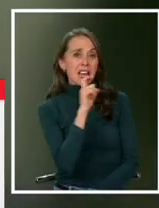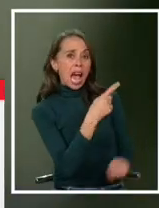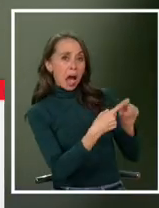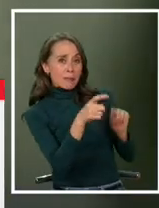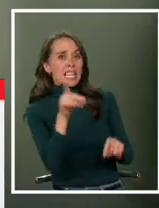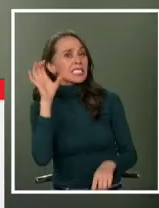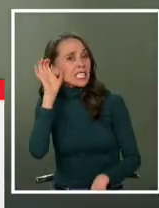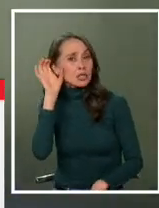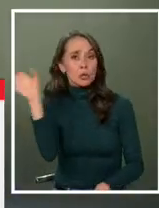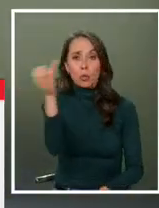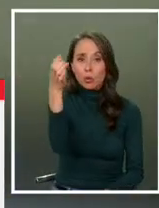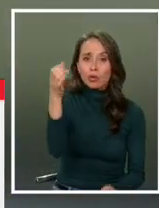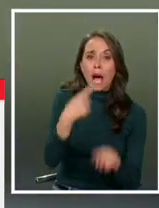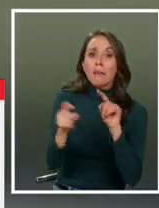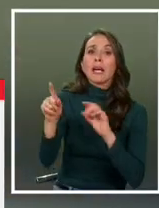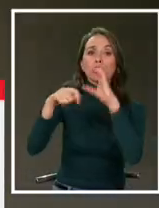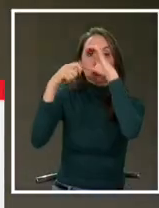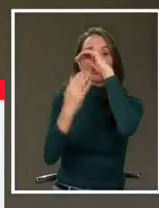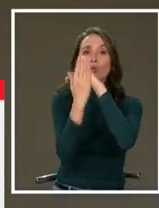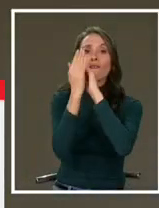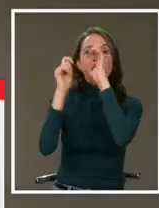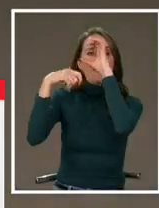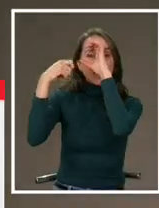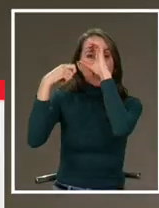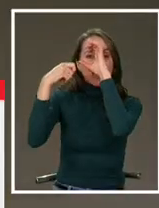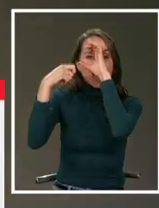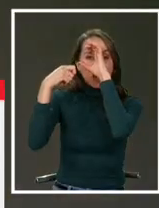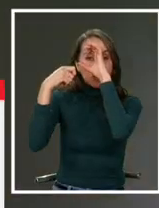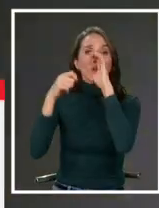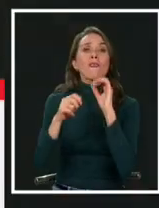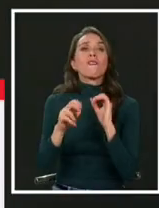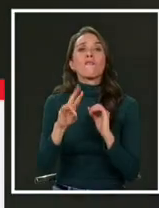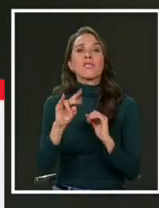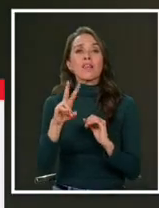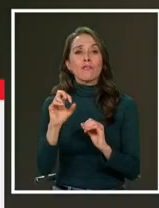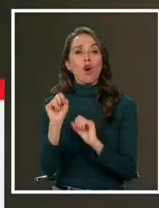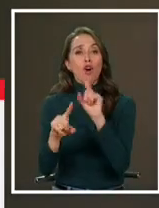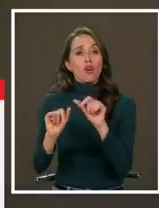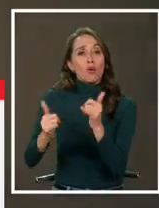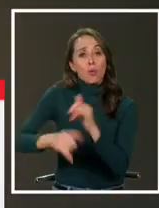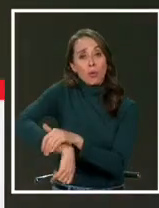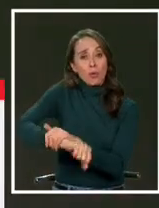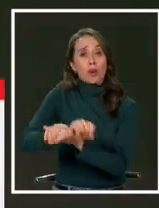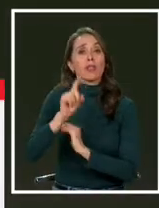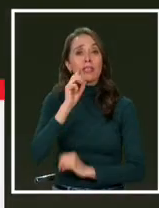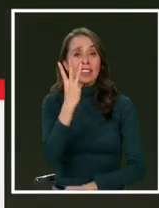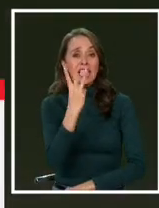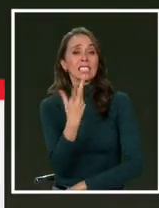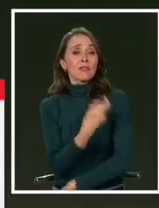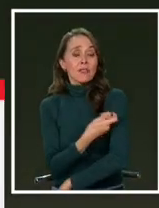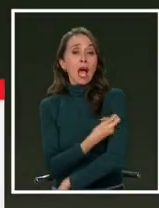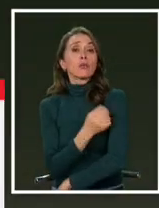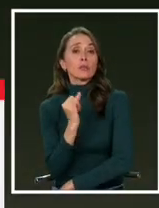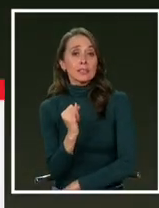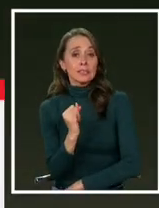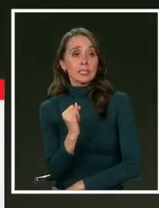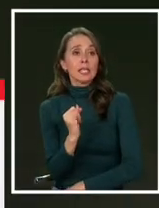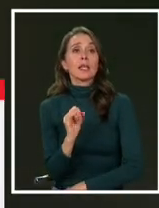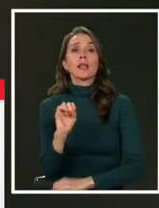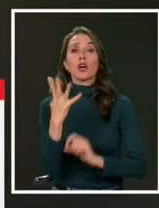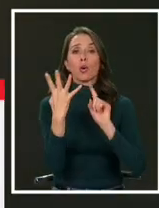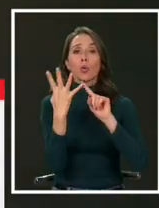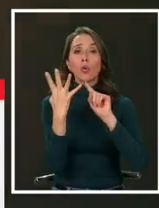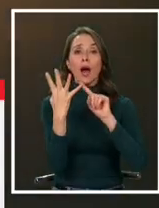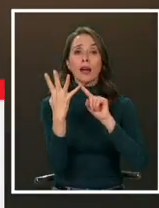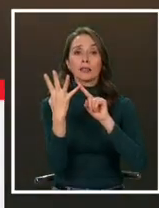dice no escucharon o no y está haciendo un video en vivo y efectivamente el defensa tenía sus tres vacunas sin embargo su dosis de